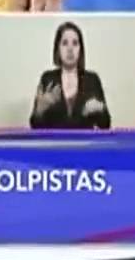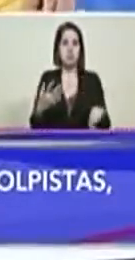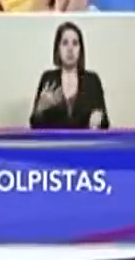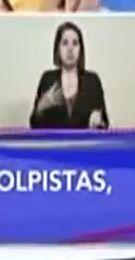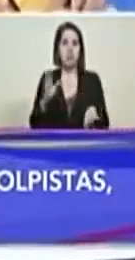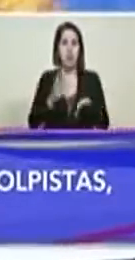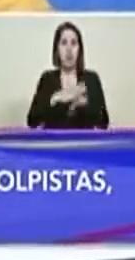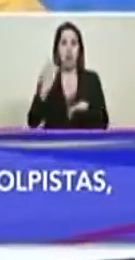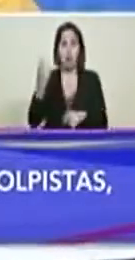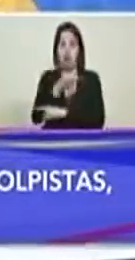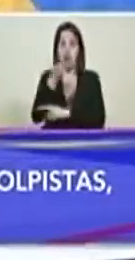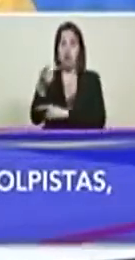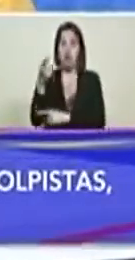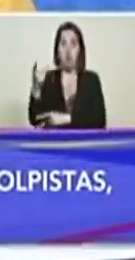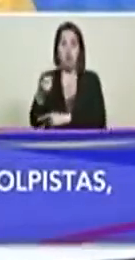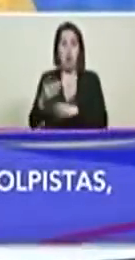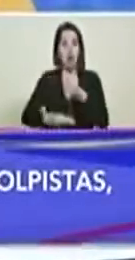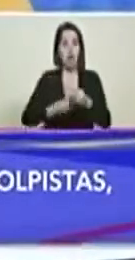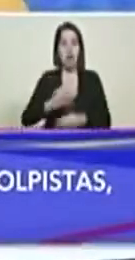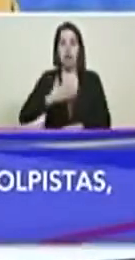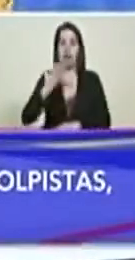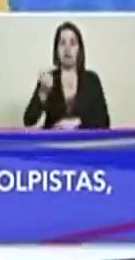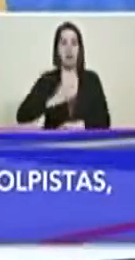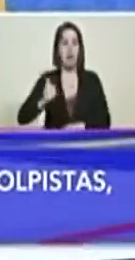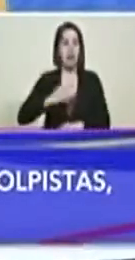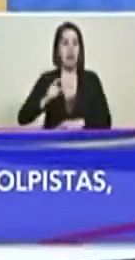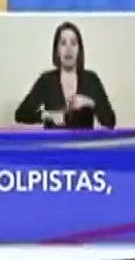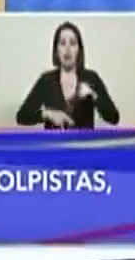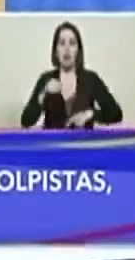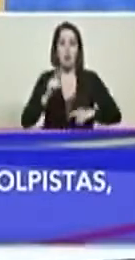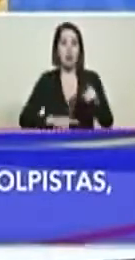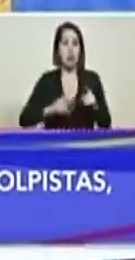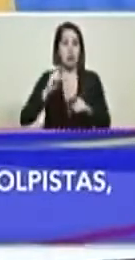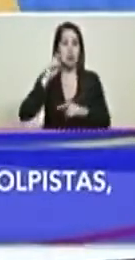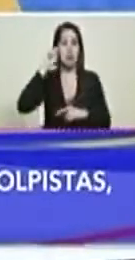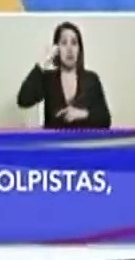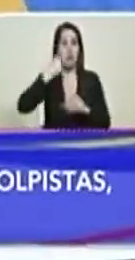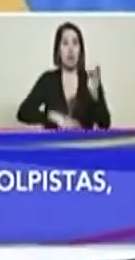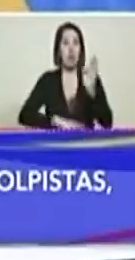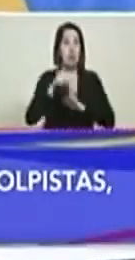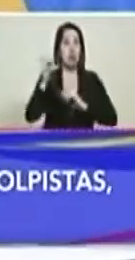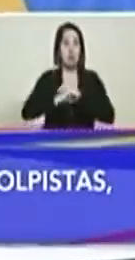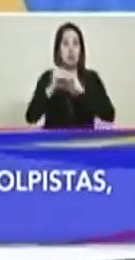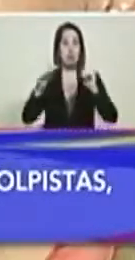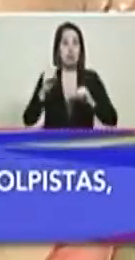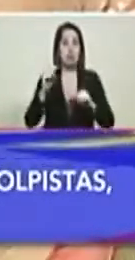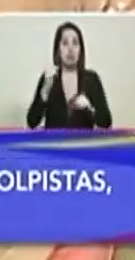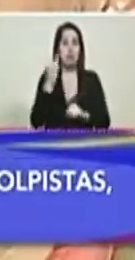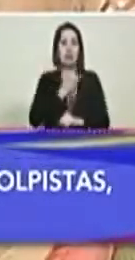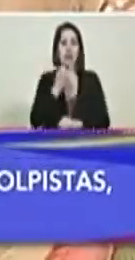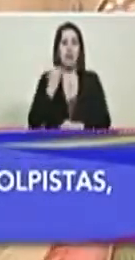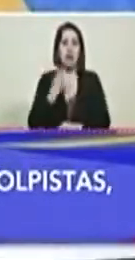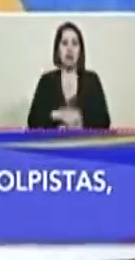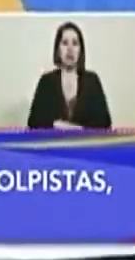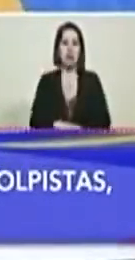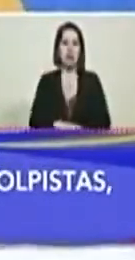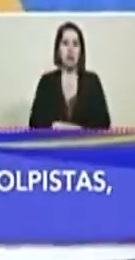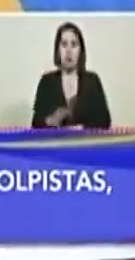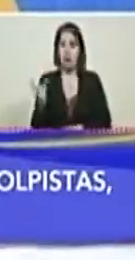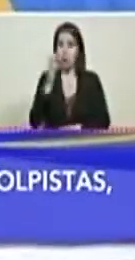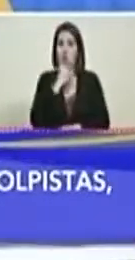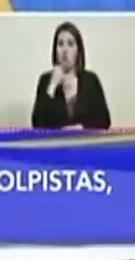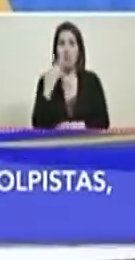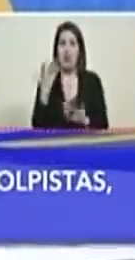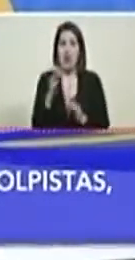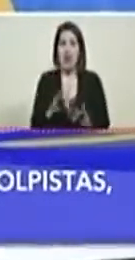se vale todo. ¿Se acuerdan las armas de destrucción masiva en Irak? ¿Ah? No había armas de